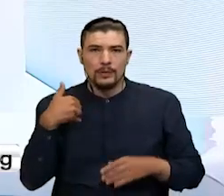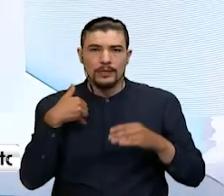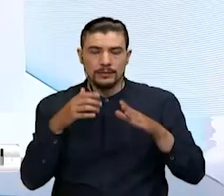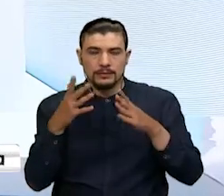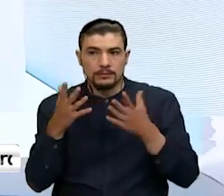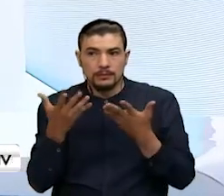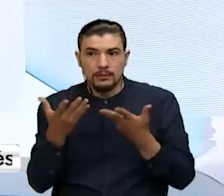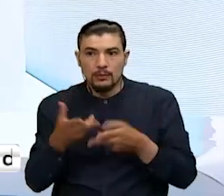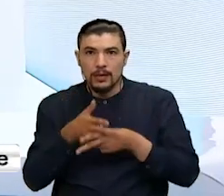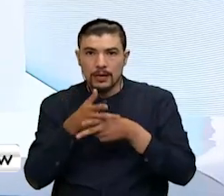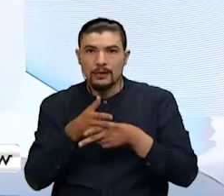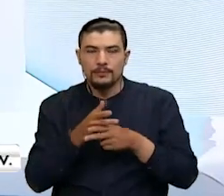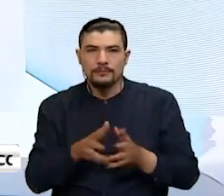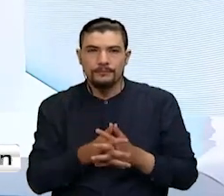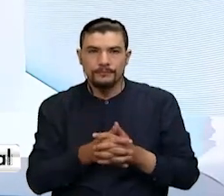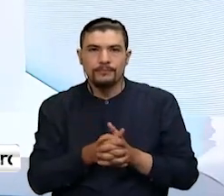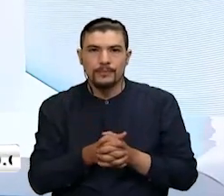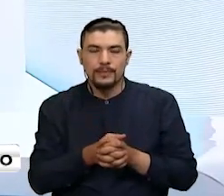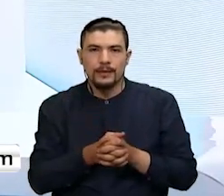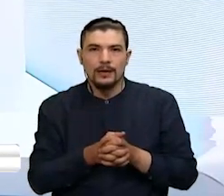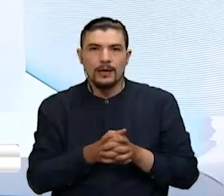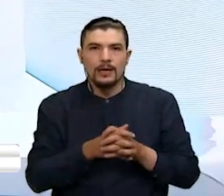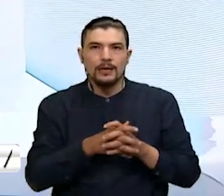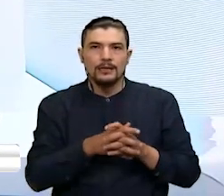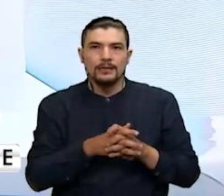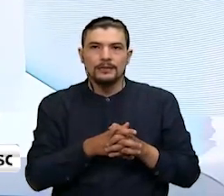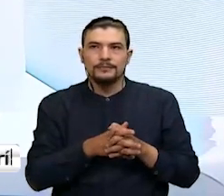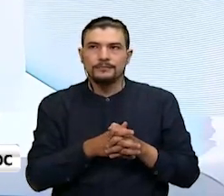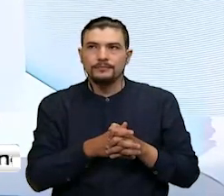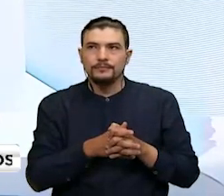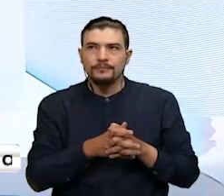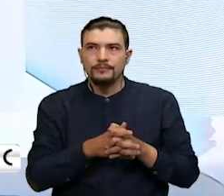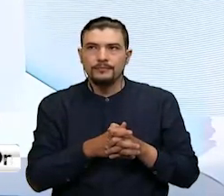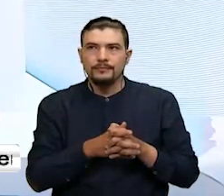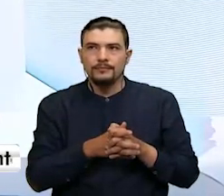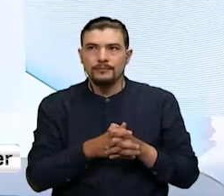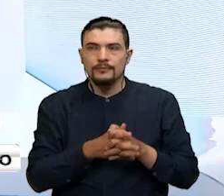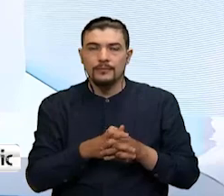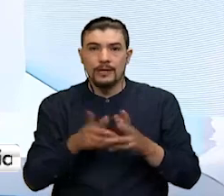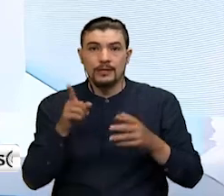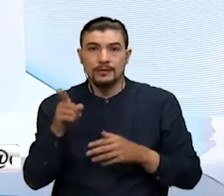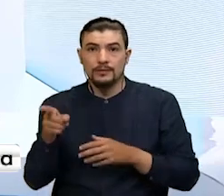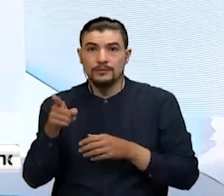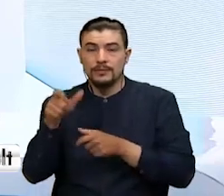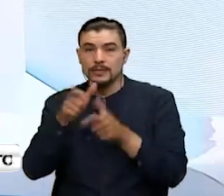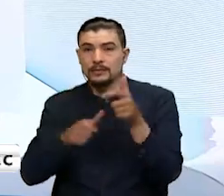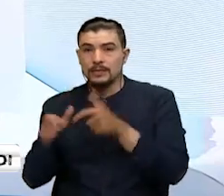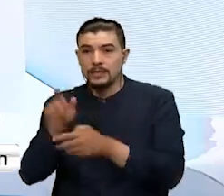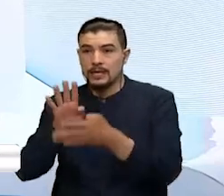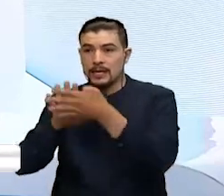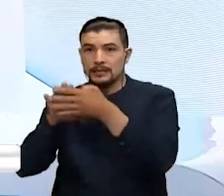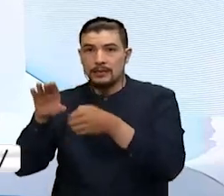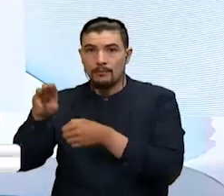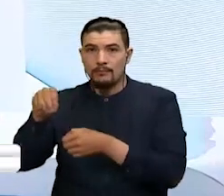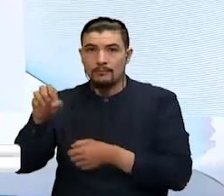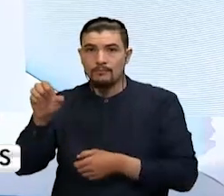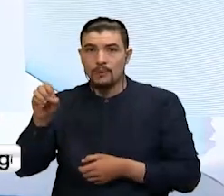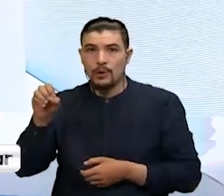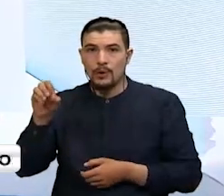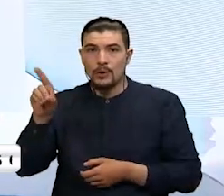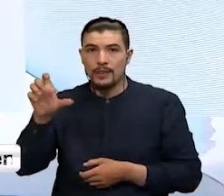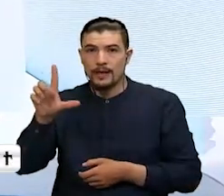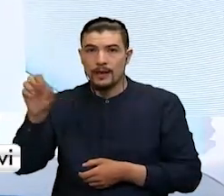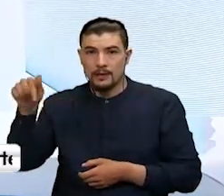y en otras noticias sin las condiciones mínimas estarían durmiendo los internos de la cárcel modelo de bucaramanga que pertenecen a la comunidad de